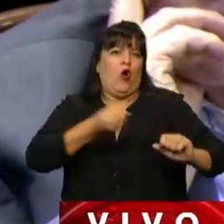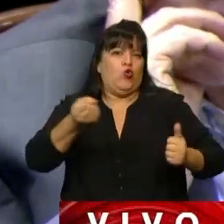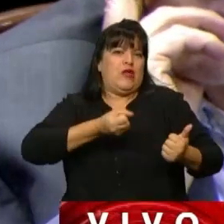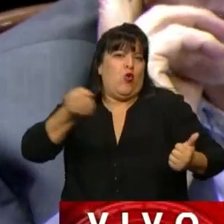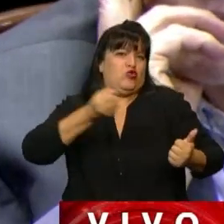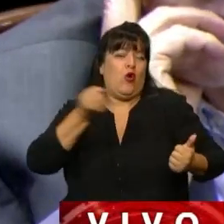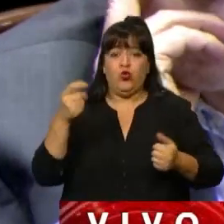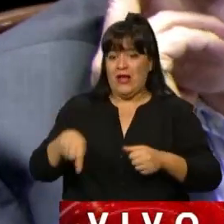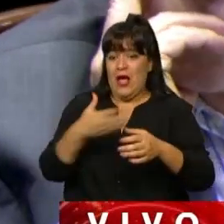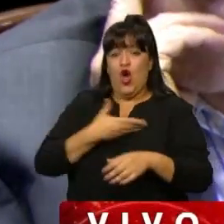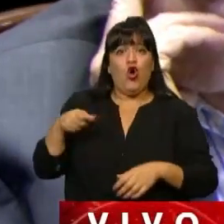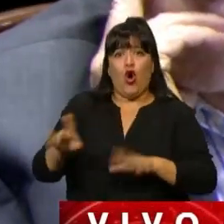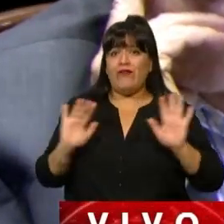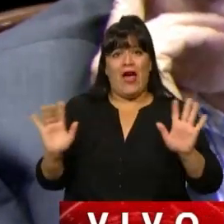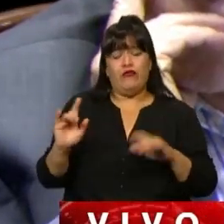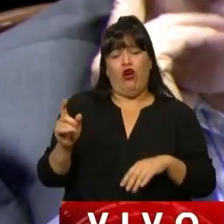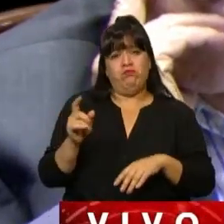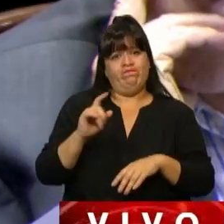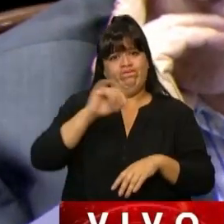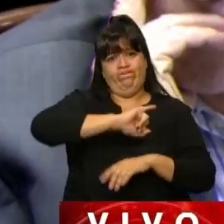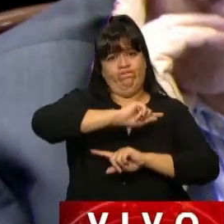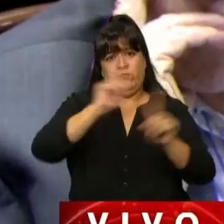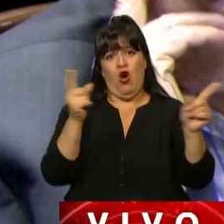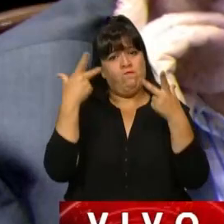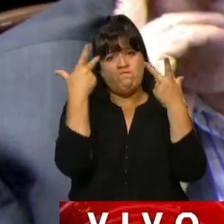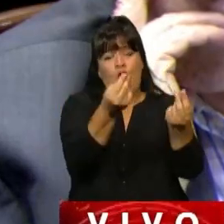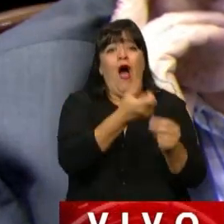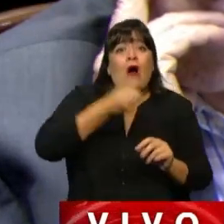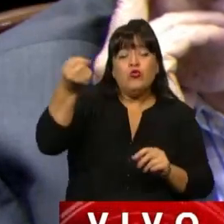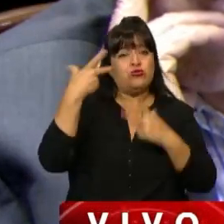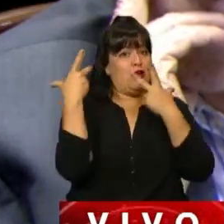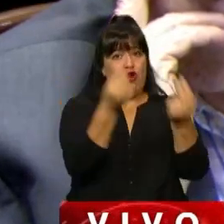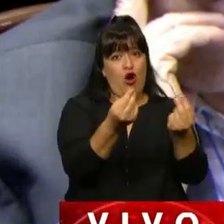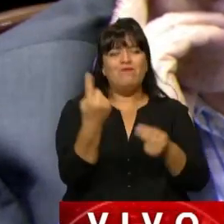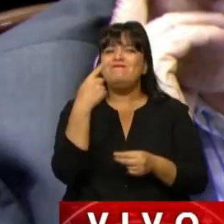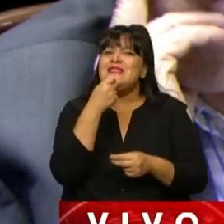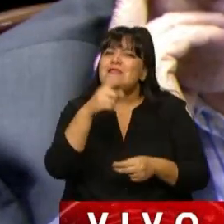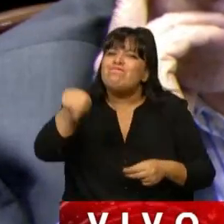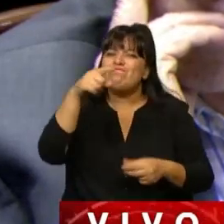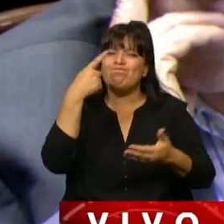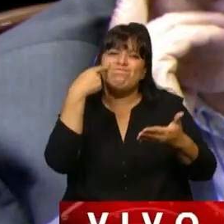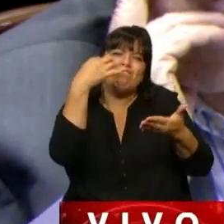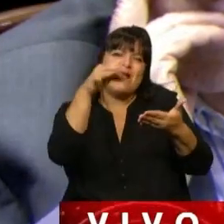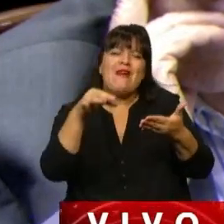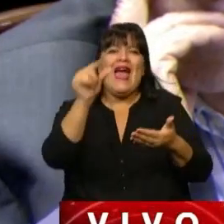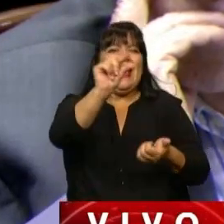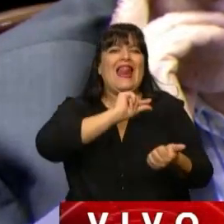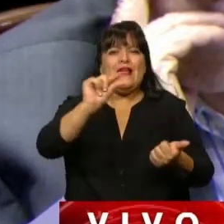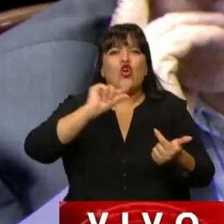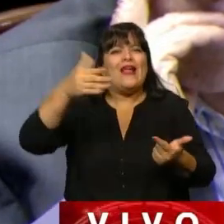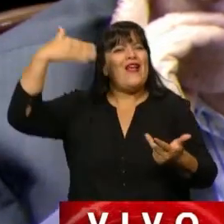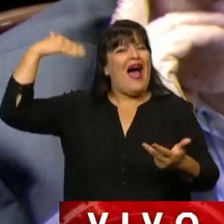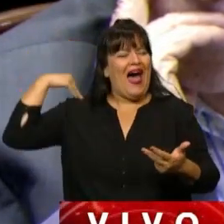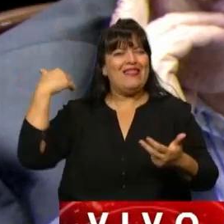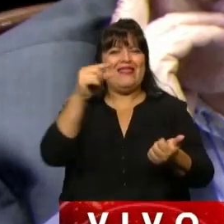un gobierno que no consentía esas políticas de ajuste. Si uno revisa todos los créditos stand-by